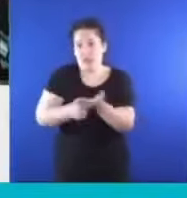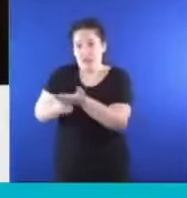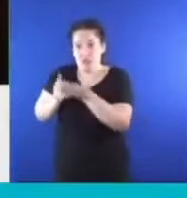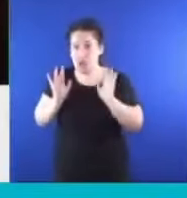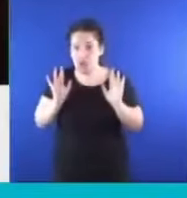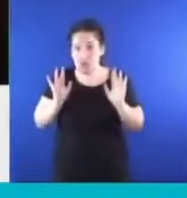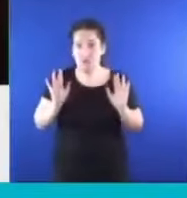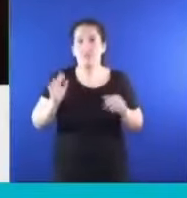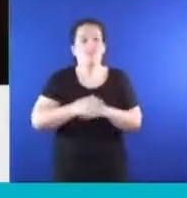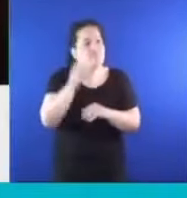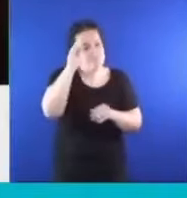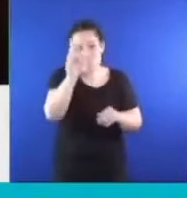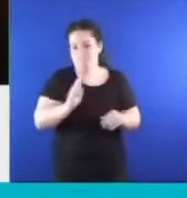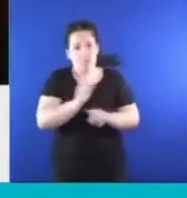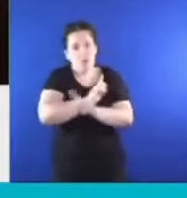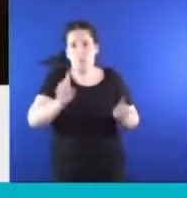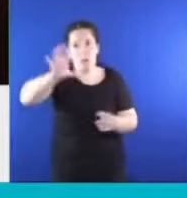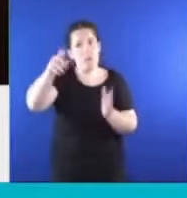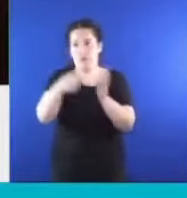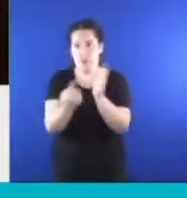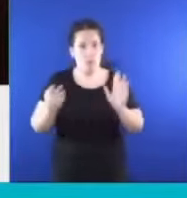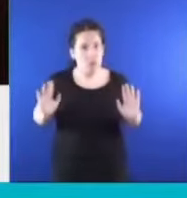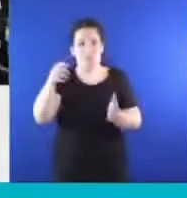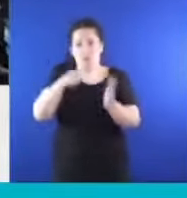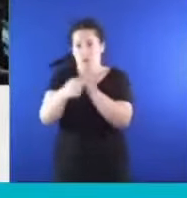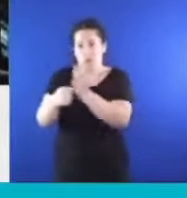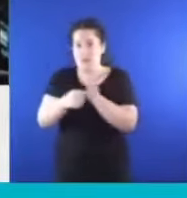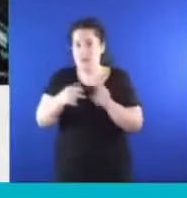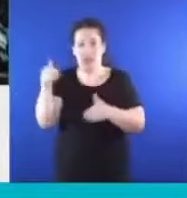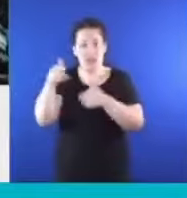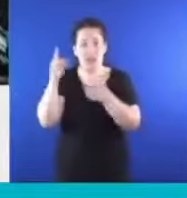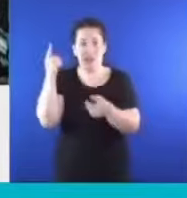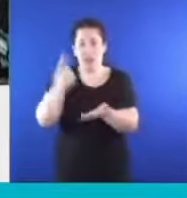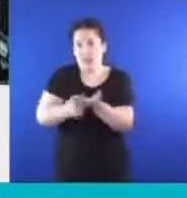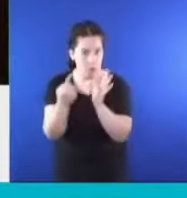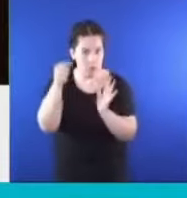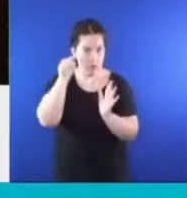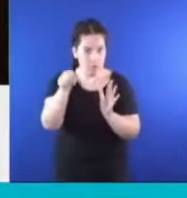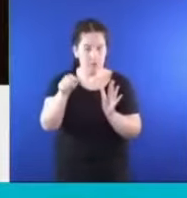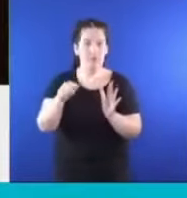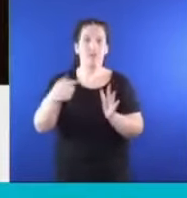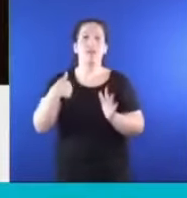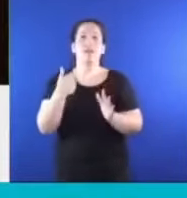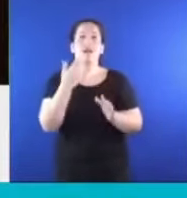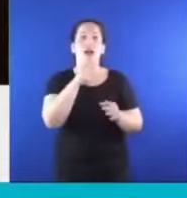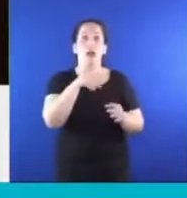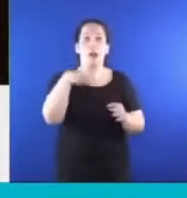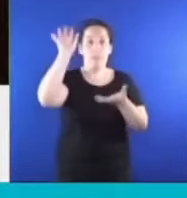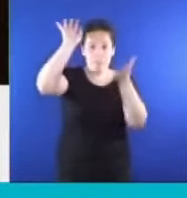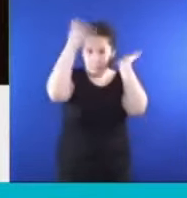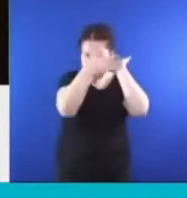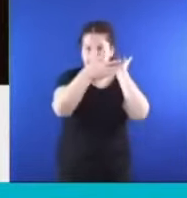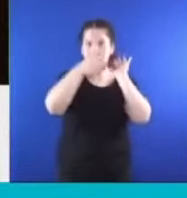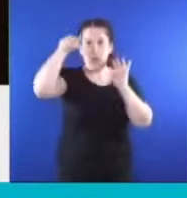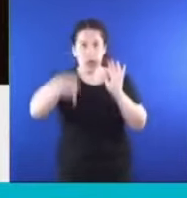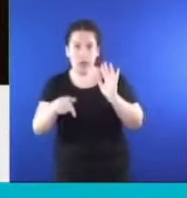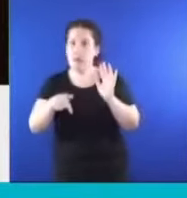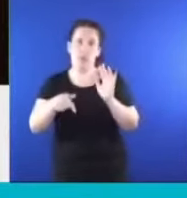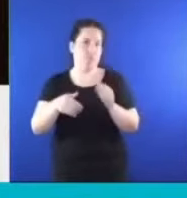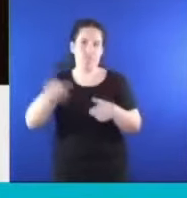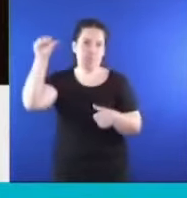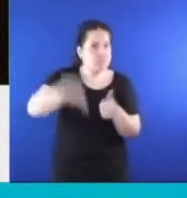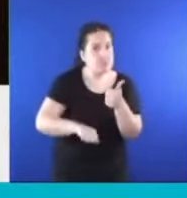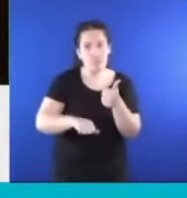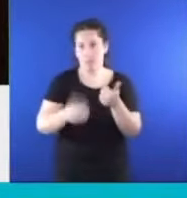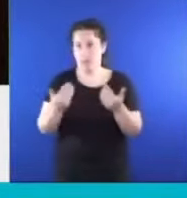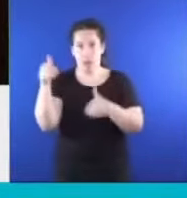Y por lo tanto, no está respetando a la provincia de Buenos Aires y a su pueblo. En la provincia de Buenos Aires, la fuerza política de Milei fue derrotada en las PASO, en las generales y